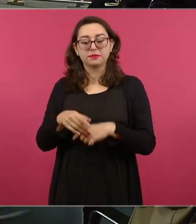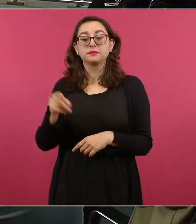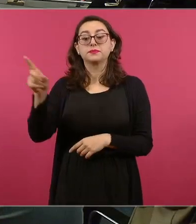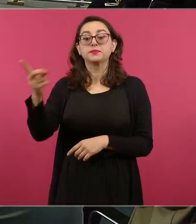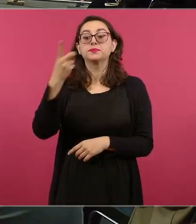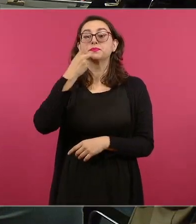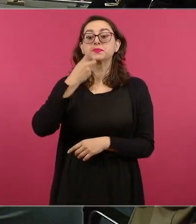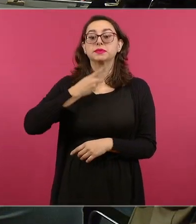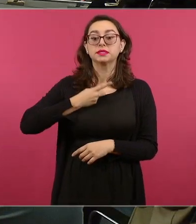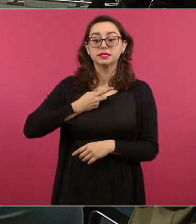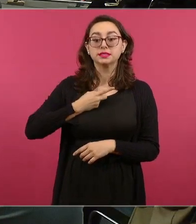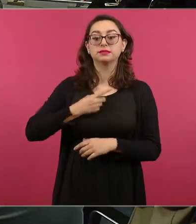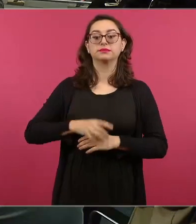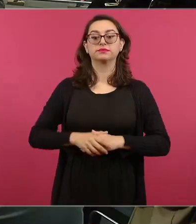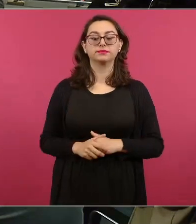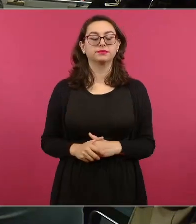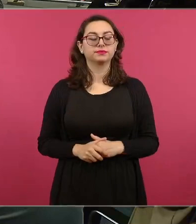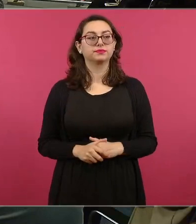informa,